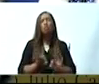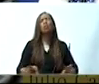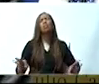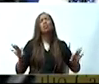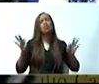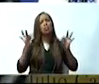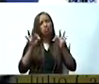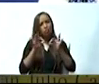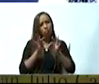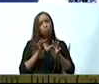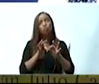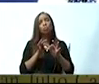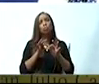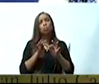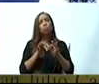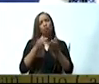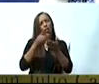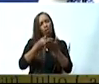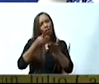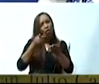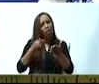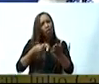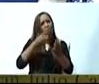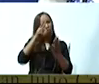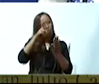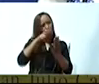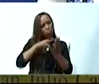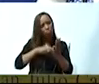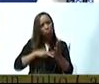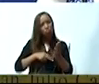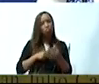que aprobemos acá tiene que resistir